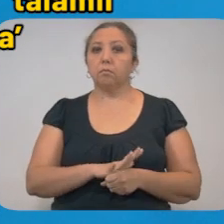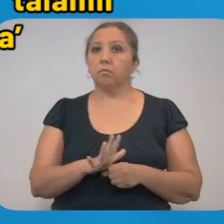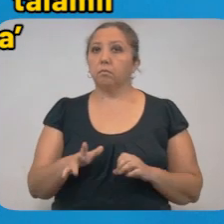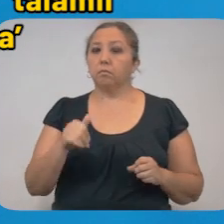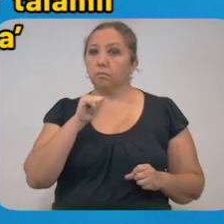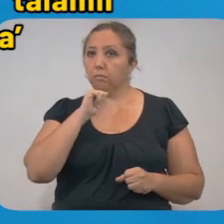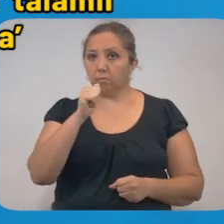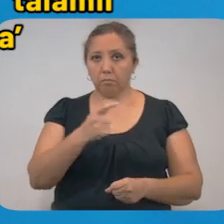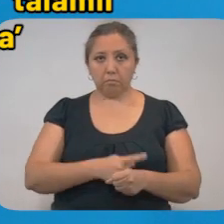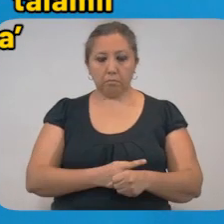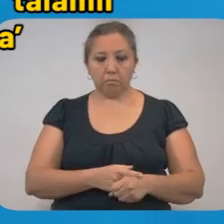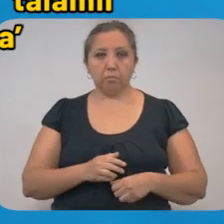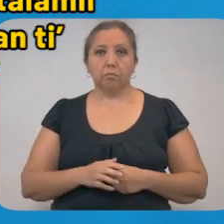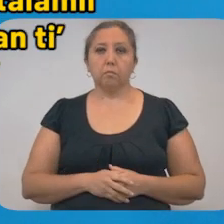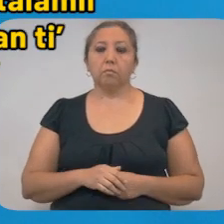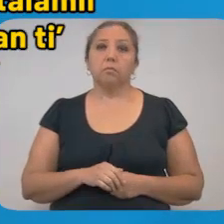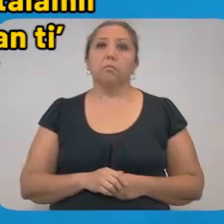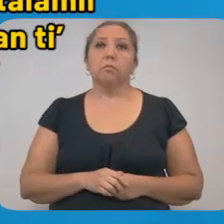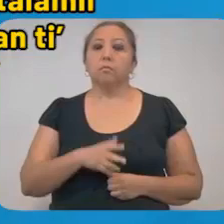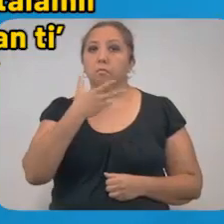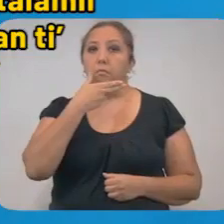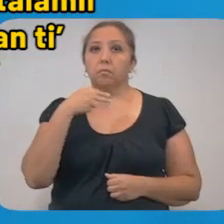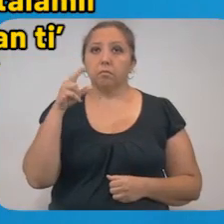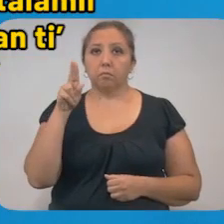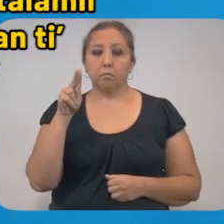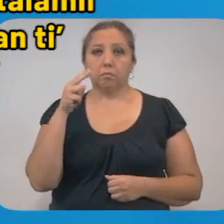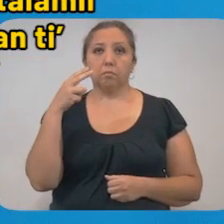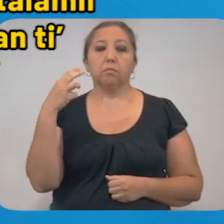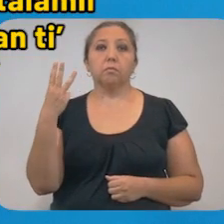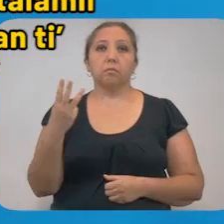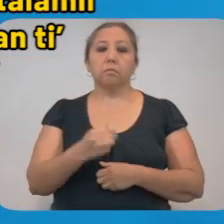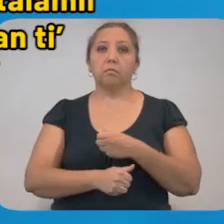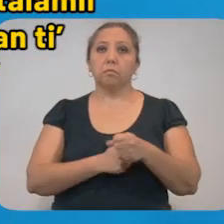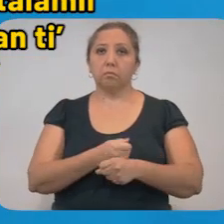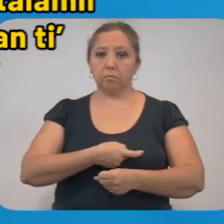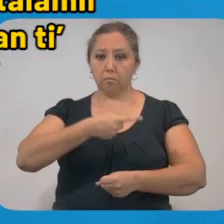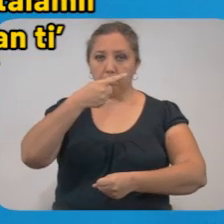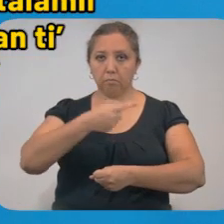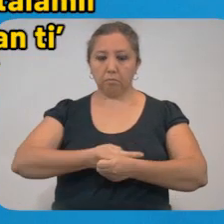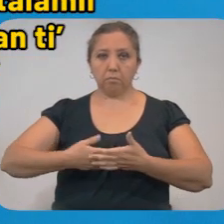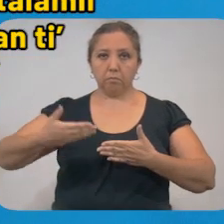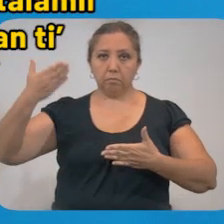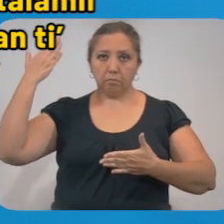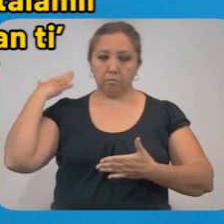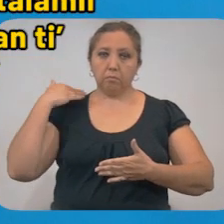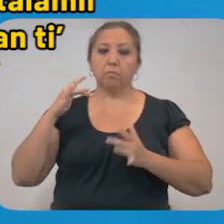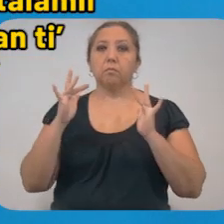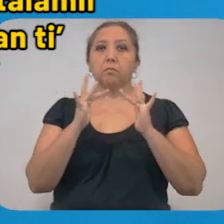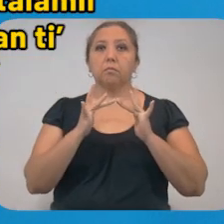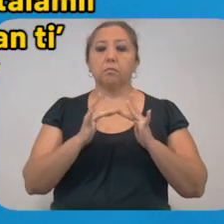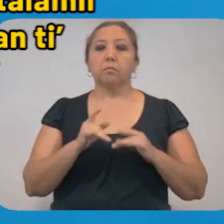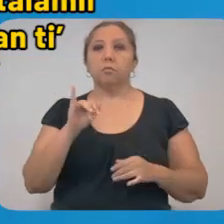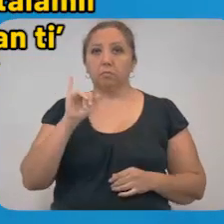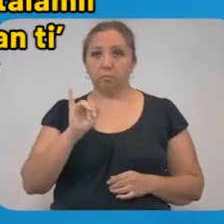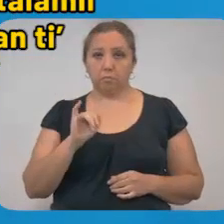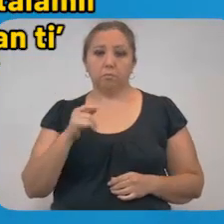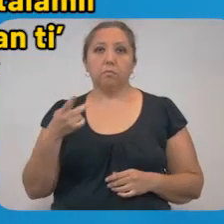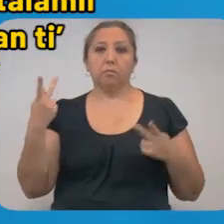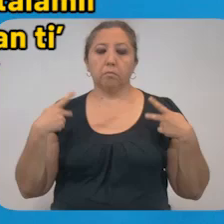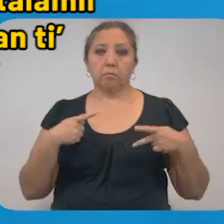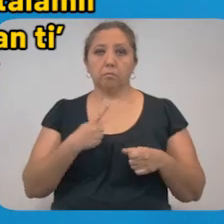se reportan asintomáticos. Hombre de 83 años de Mérida con hipertensión y antecedente de contacto con caso confirmado